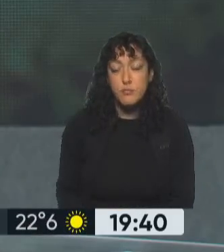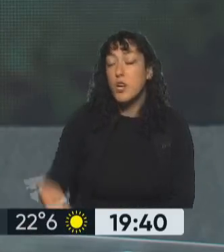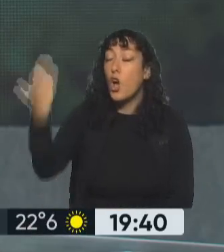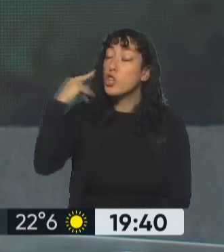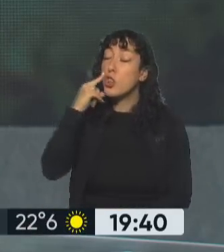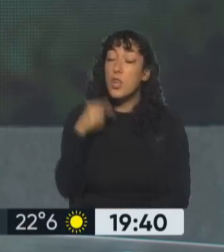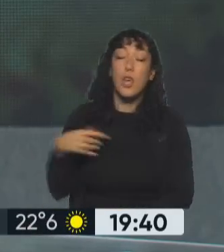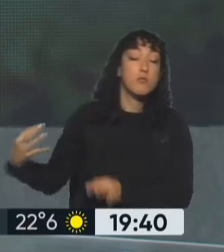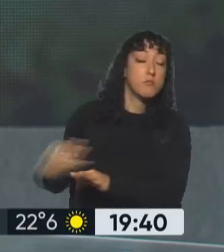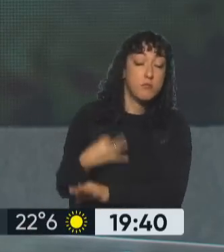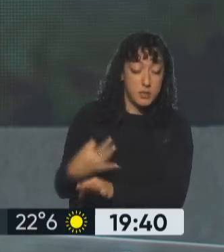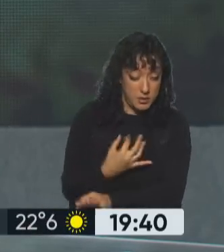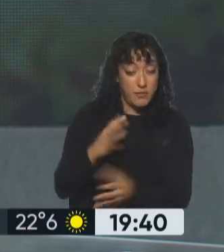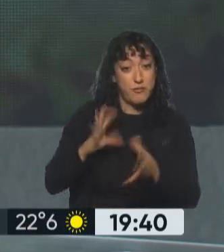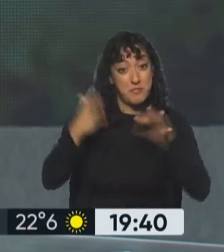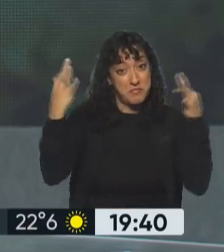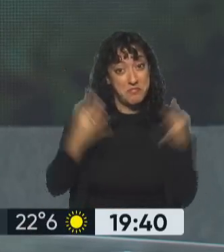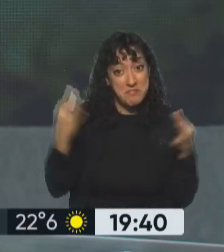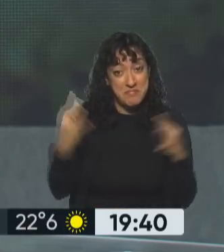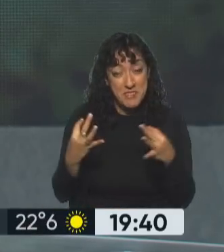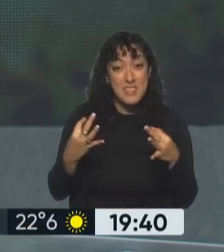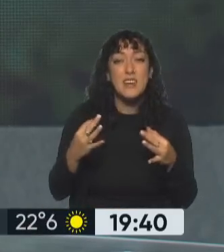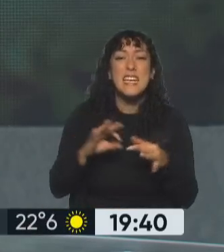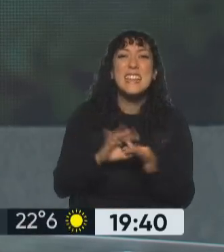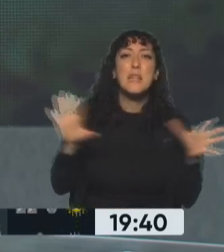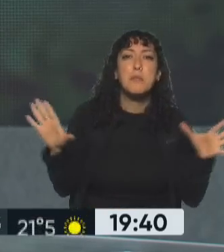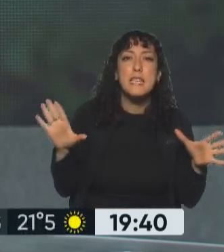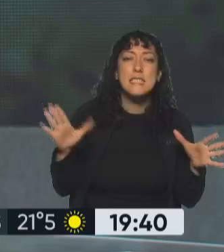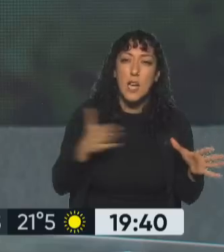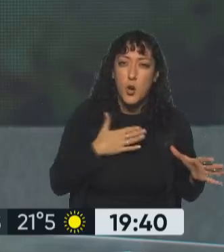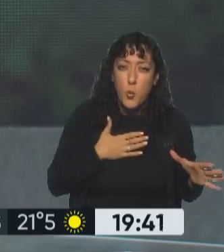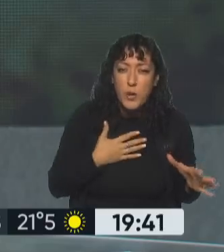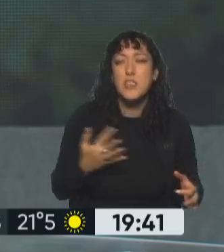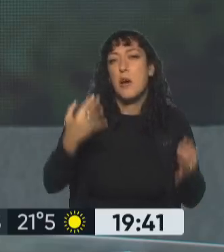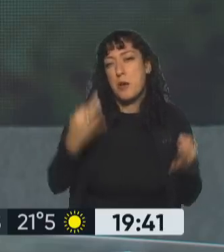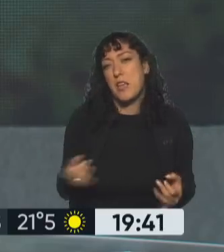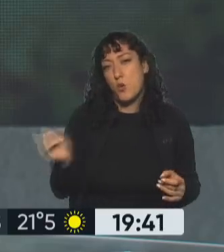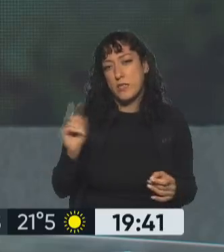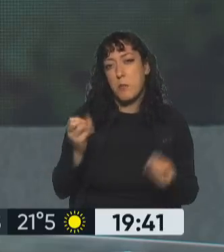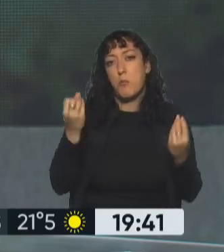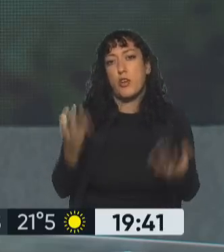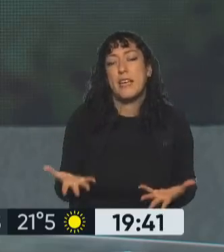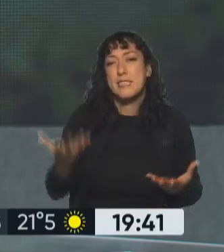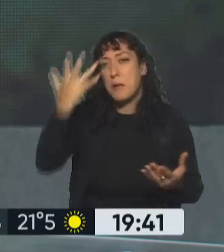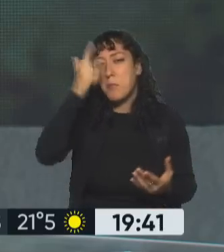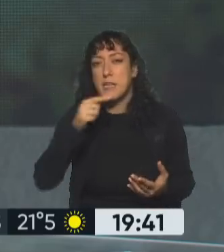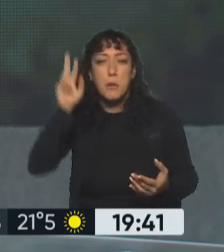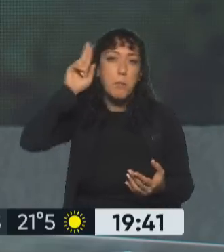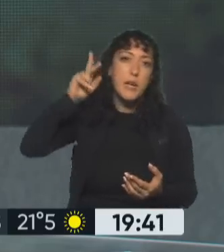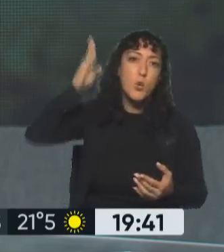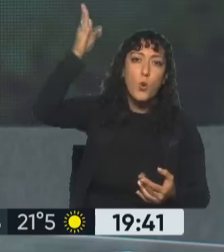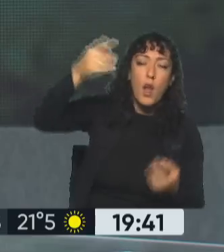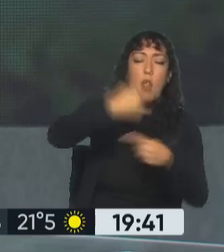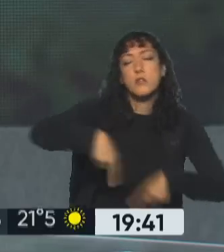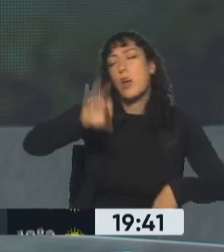mucho criterio nuestra independencia, que en realidad no fue independencia porque San Martín necesitaba jugar en Alto Perú, bla, bla, bla, ya lo